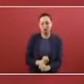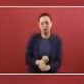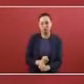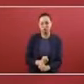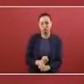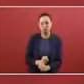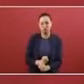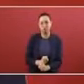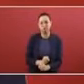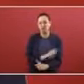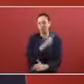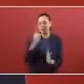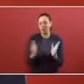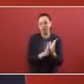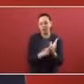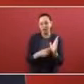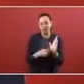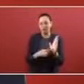de acuerdo a la ley.